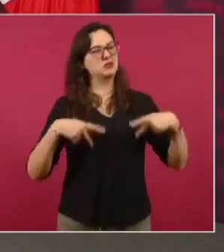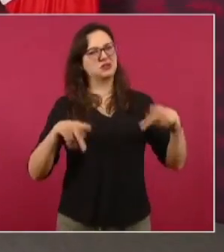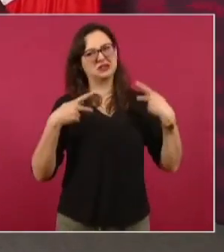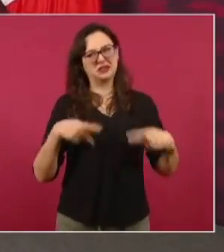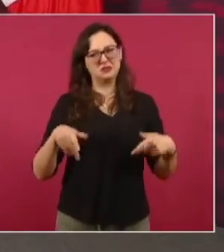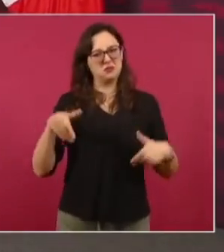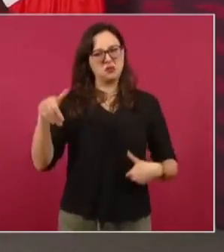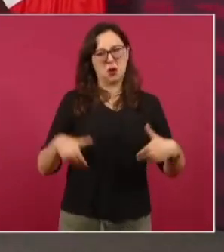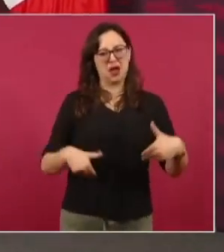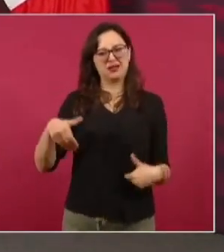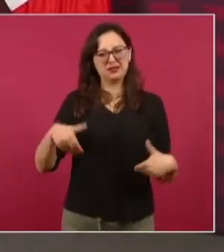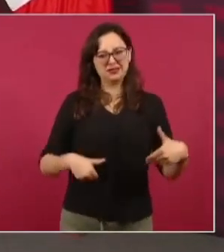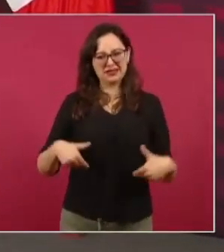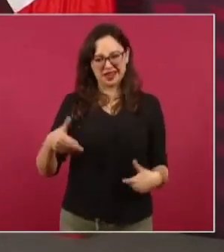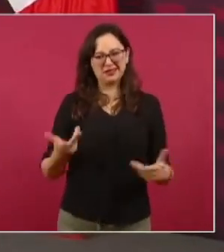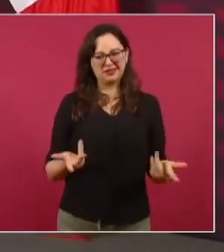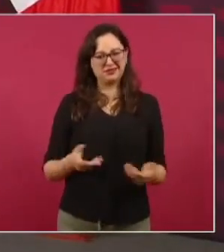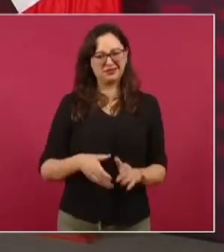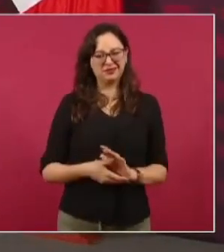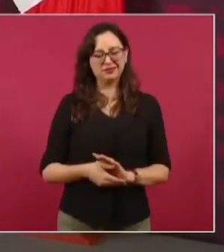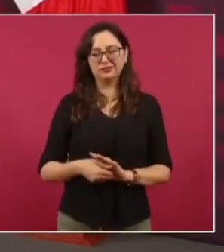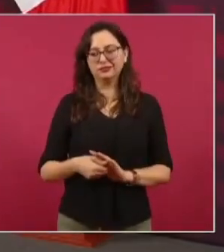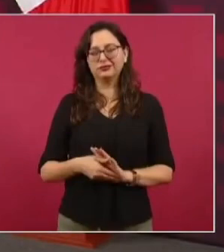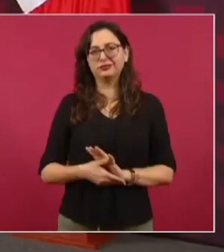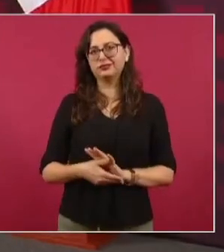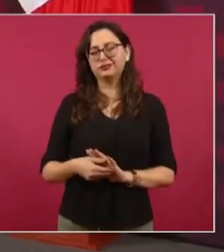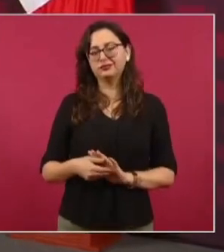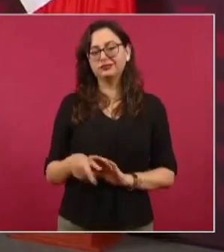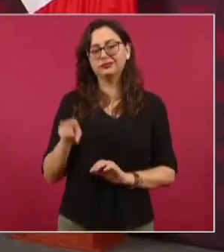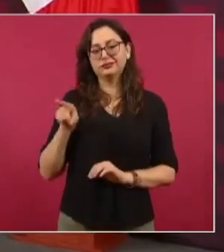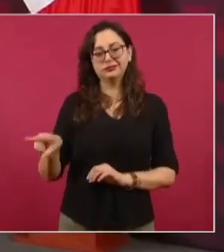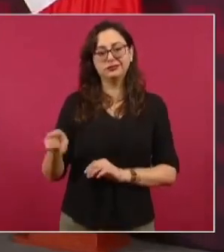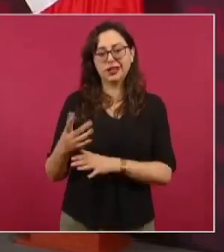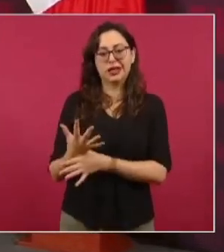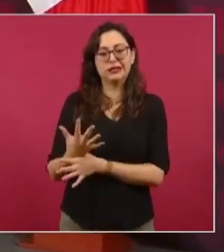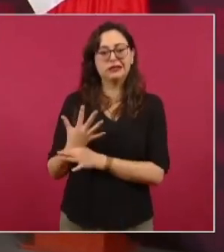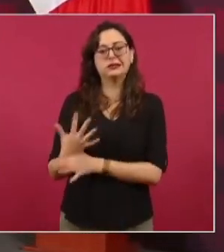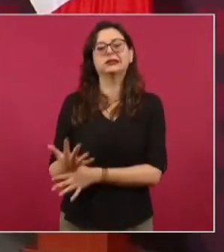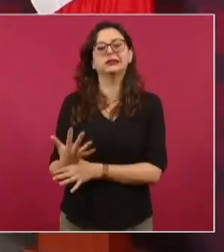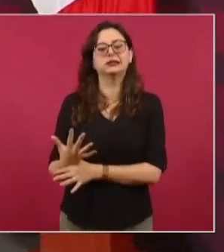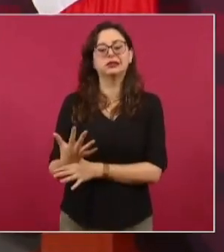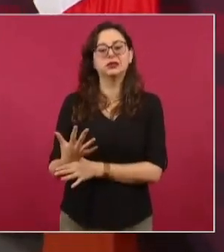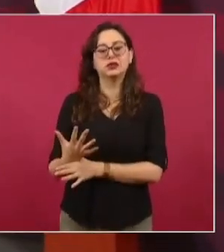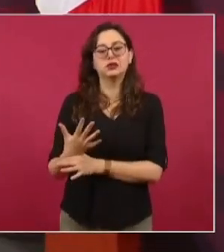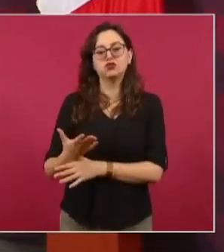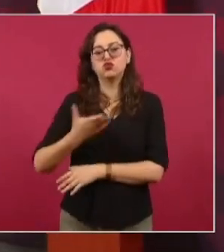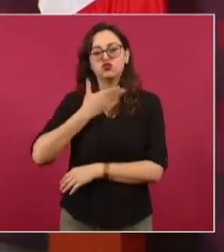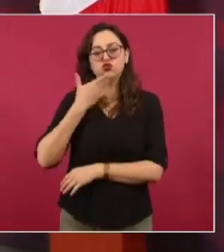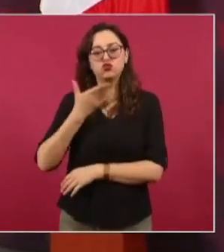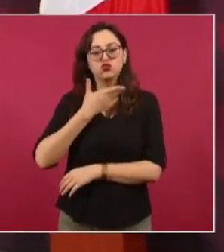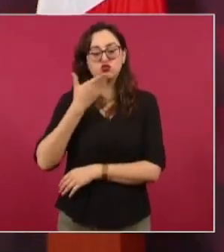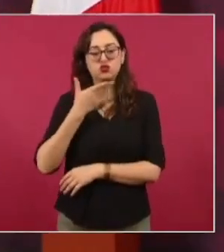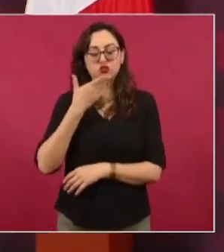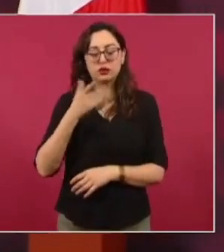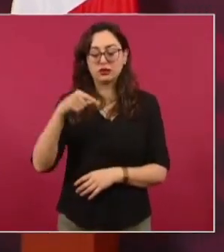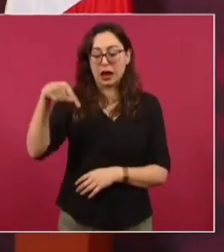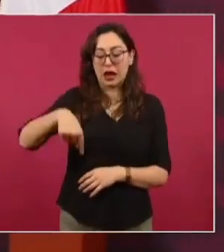decía que no se tocaba a la Virgen de Guadalupe